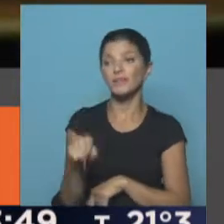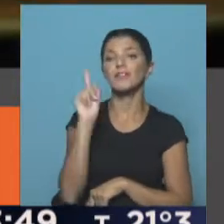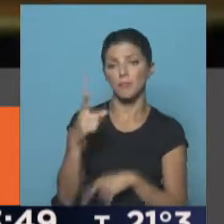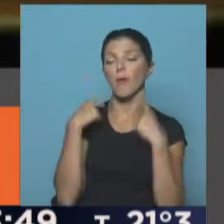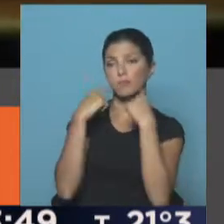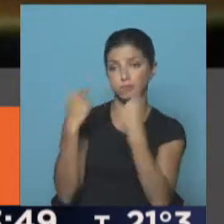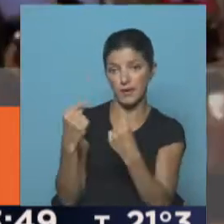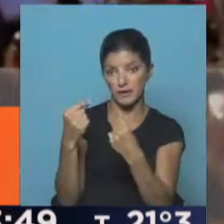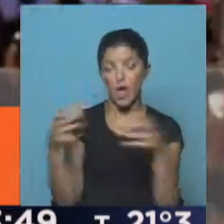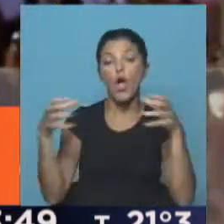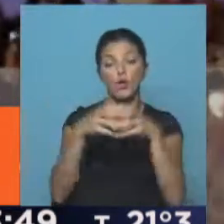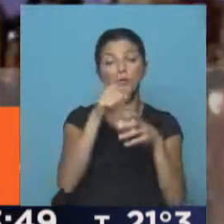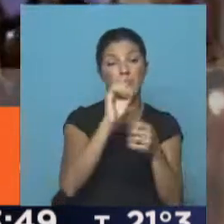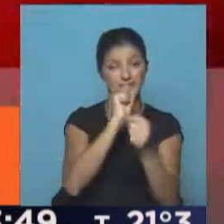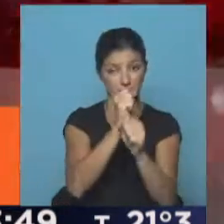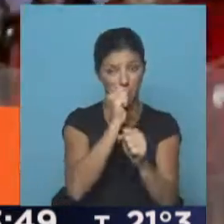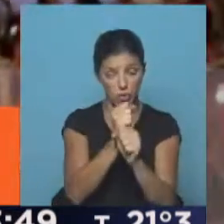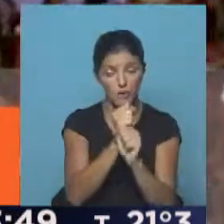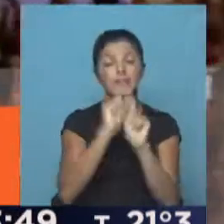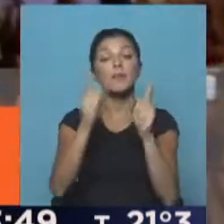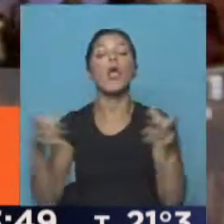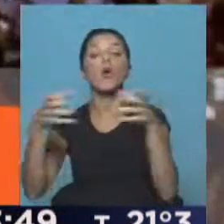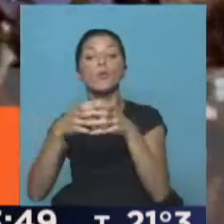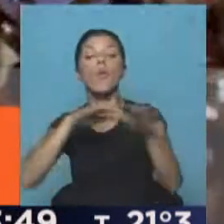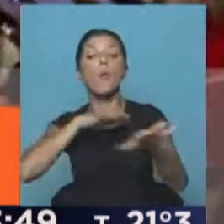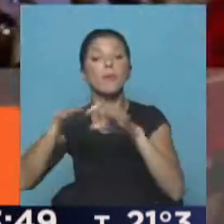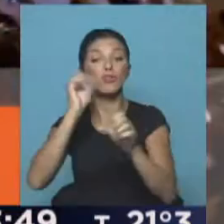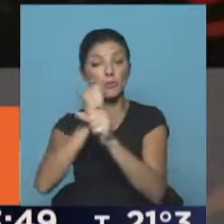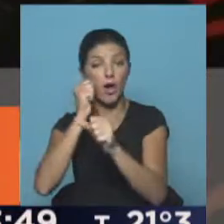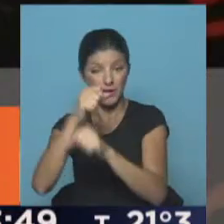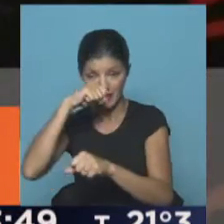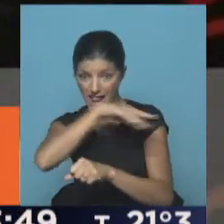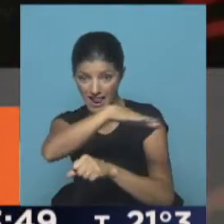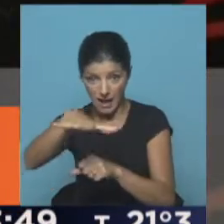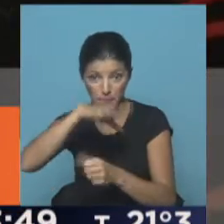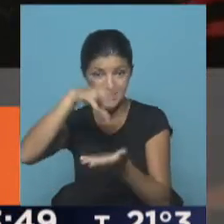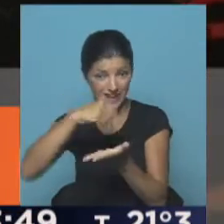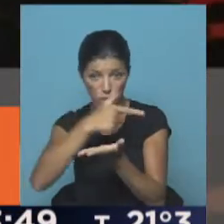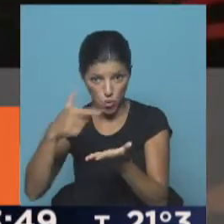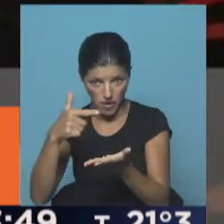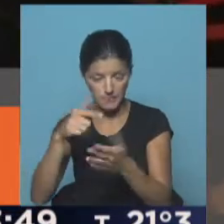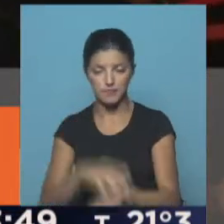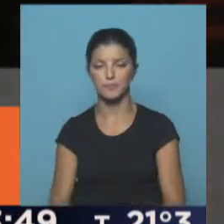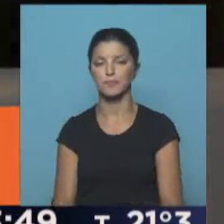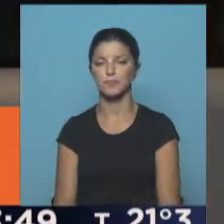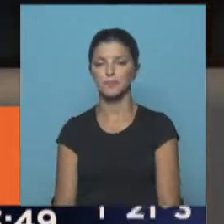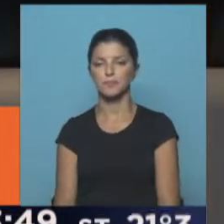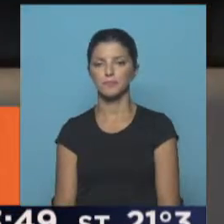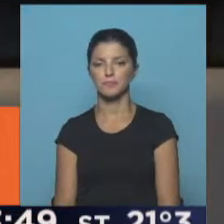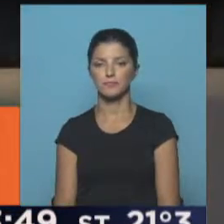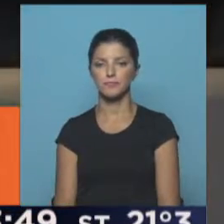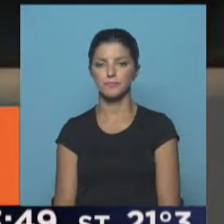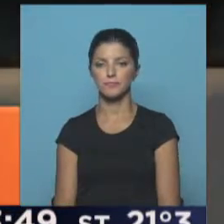encabezadas por la Central Única de Trabajadores y el Grupo Movimientos de Trabajadores Rurales Sin Tierra, entre otros.